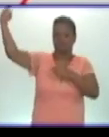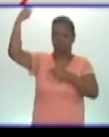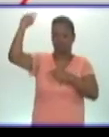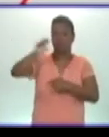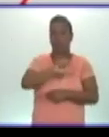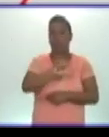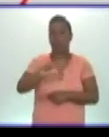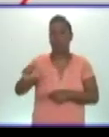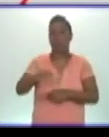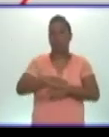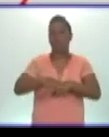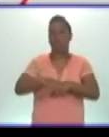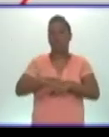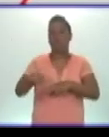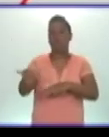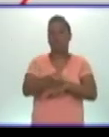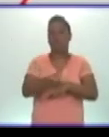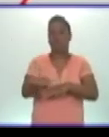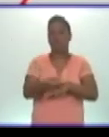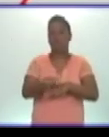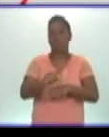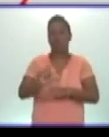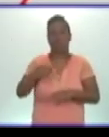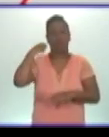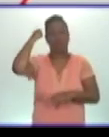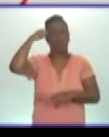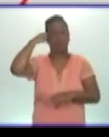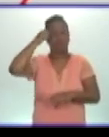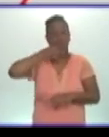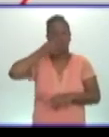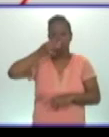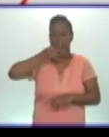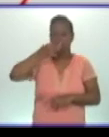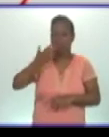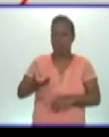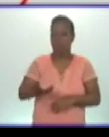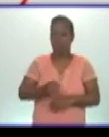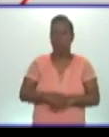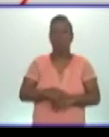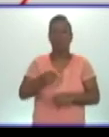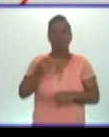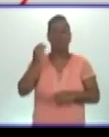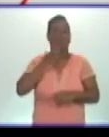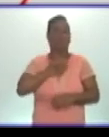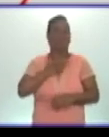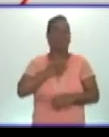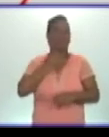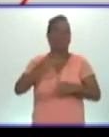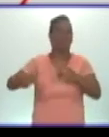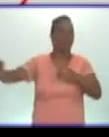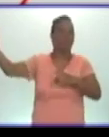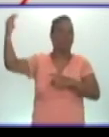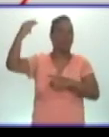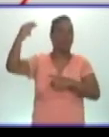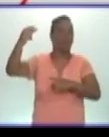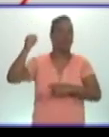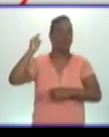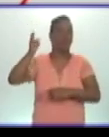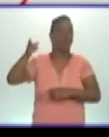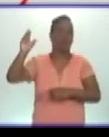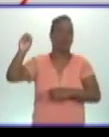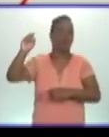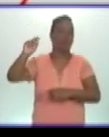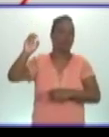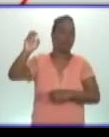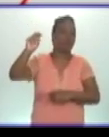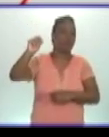iguales, que es cuando el video hacía referencia a una propiedad de los exponentes, no es más que esta propiedad de las potencias.